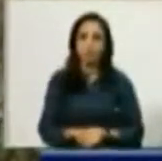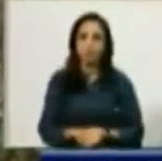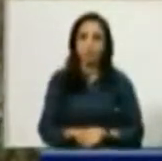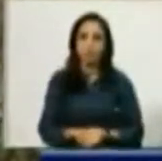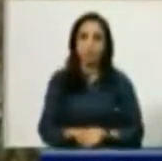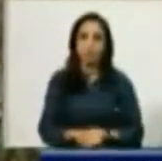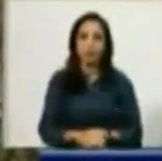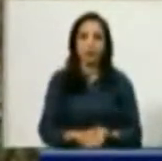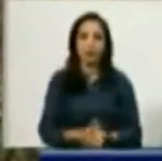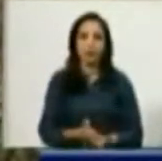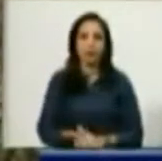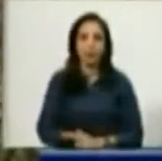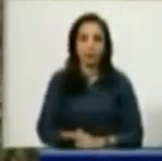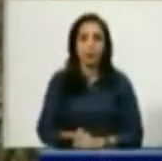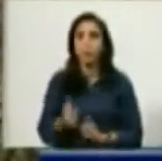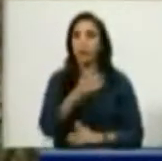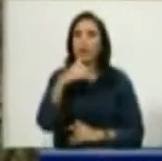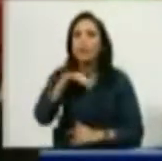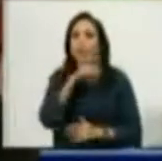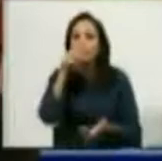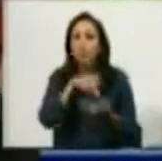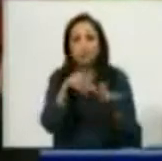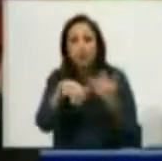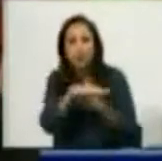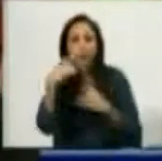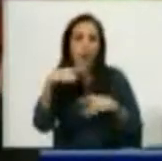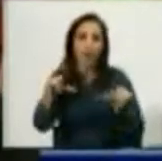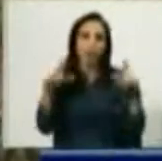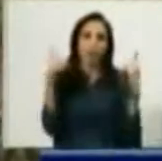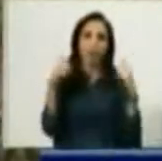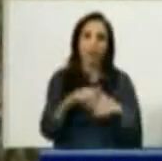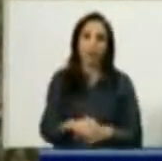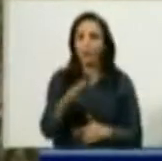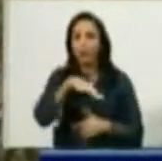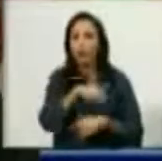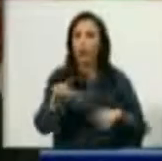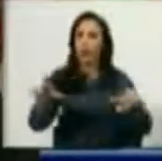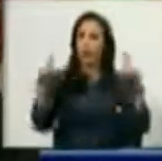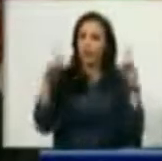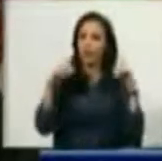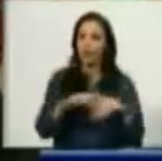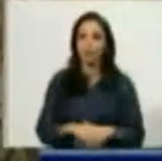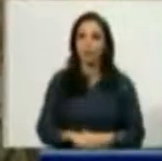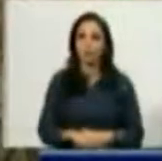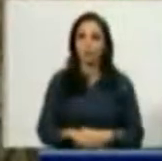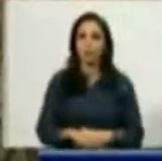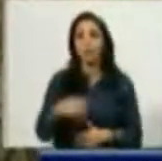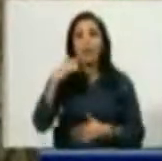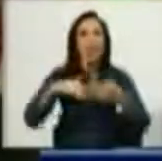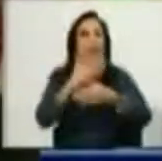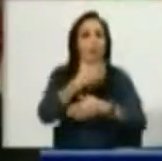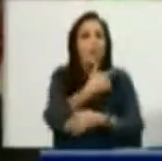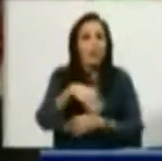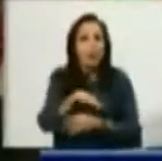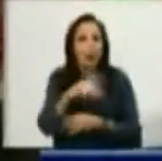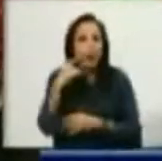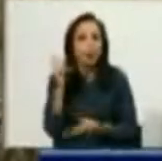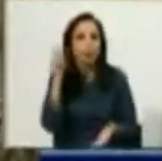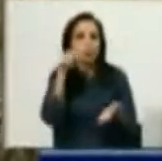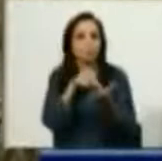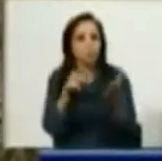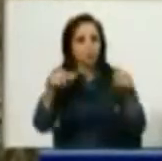vamos a escuchar como antes que estamos nosotros dónde y los tiburones